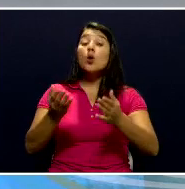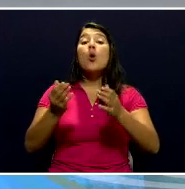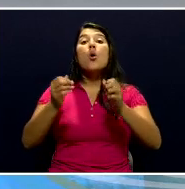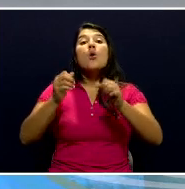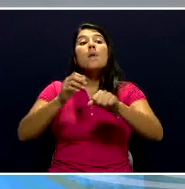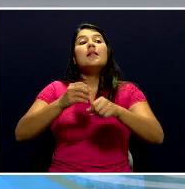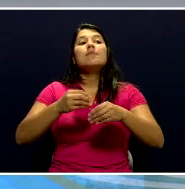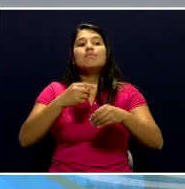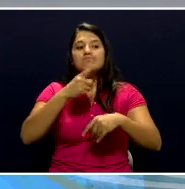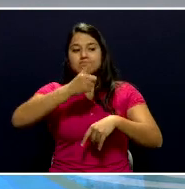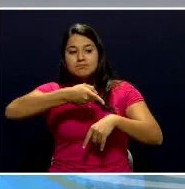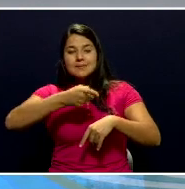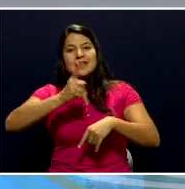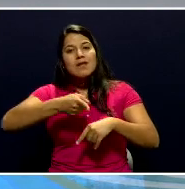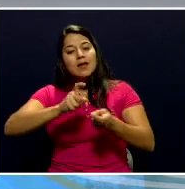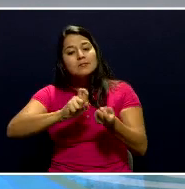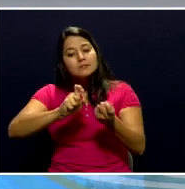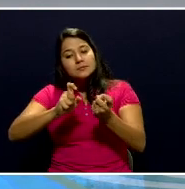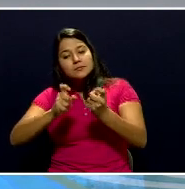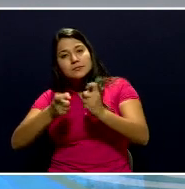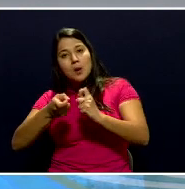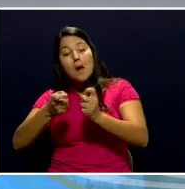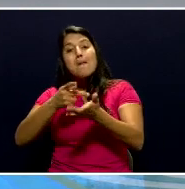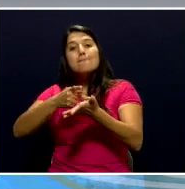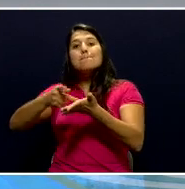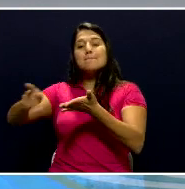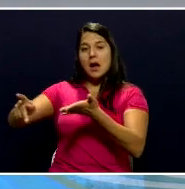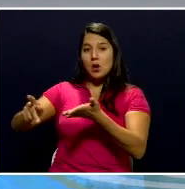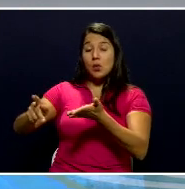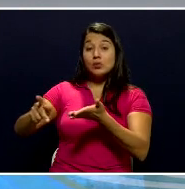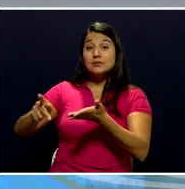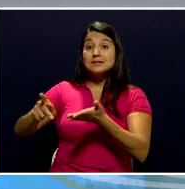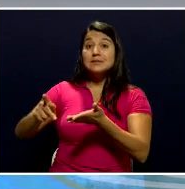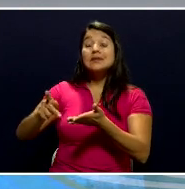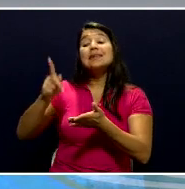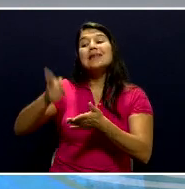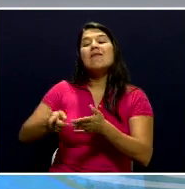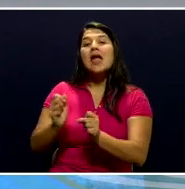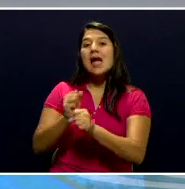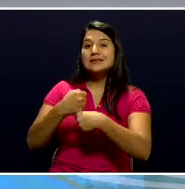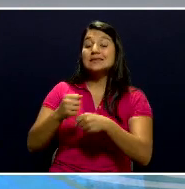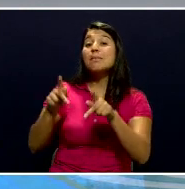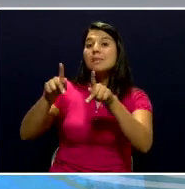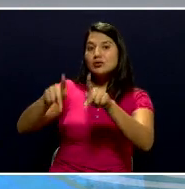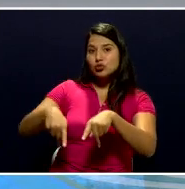readecuarán el pago de las deudas de sus clientes ante la epidemia de coronavirus.